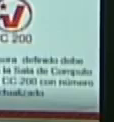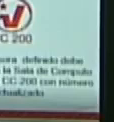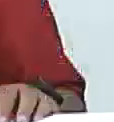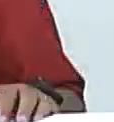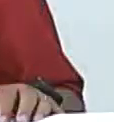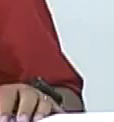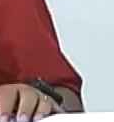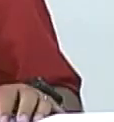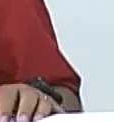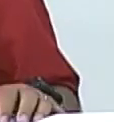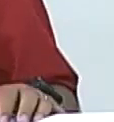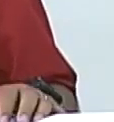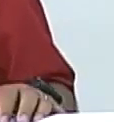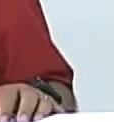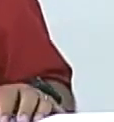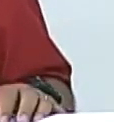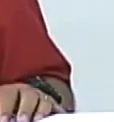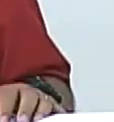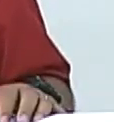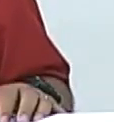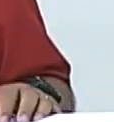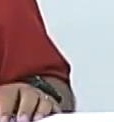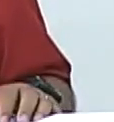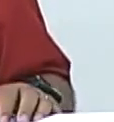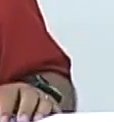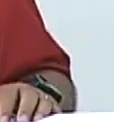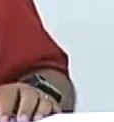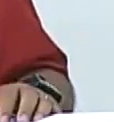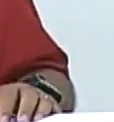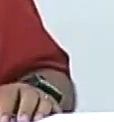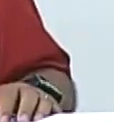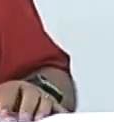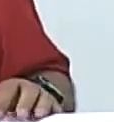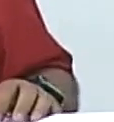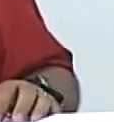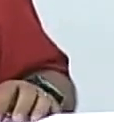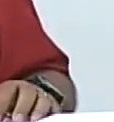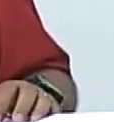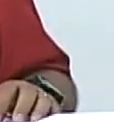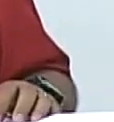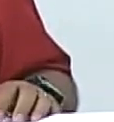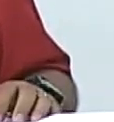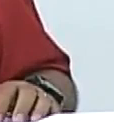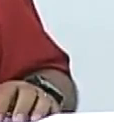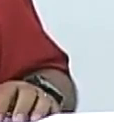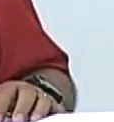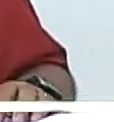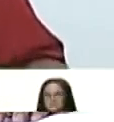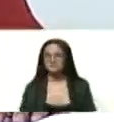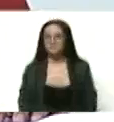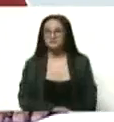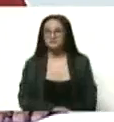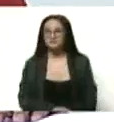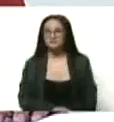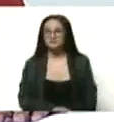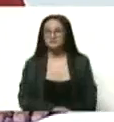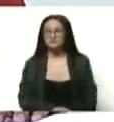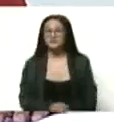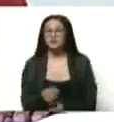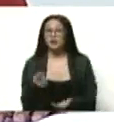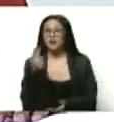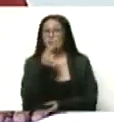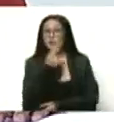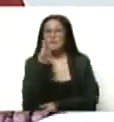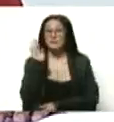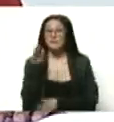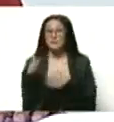queda juramentado, y juramentado no, queda ejerciendo la responsabilidad, pero lo juramentan ahí